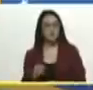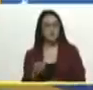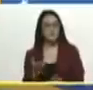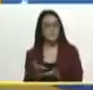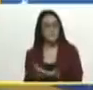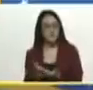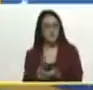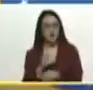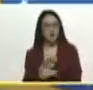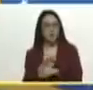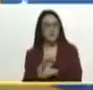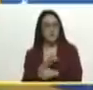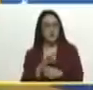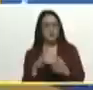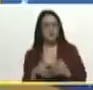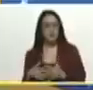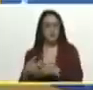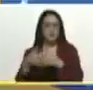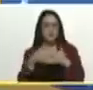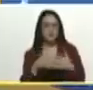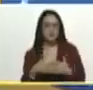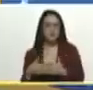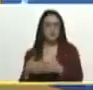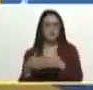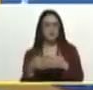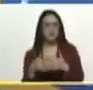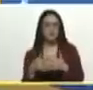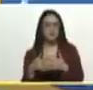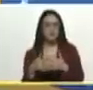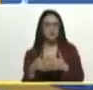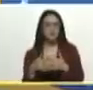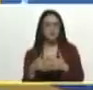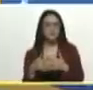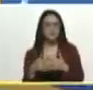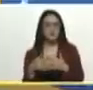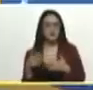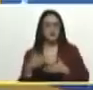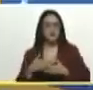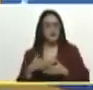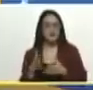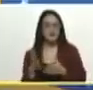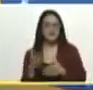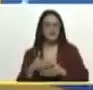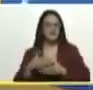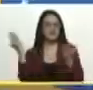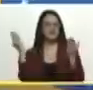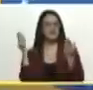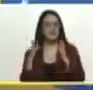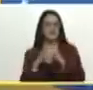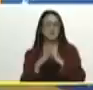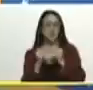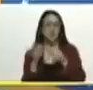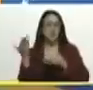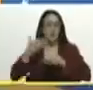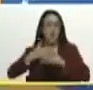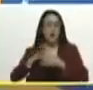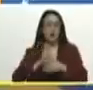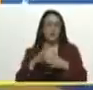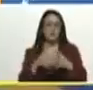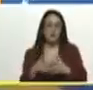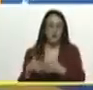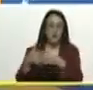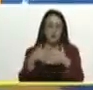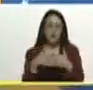solicite al gobierno de los Estados Unidos de Norteamérica el levantamiento de todas las sanciones y de todas las medidas